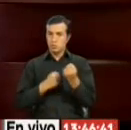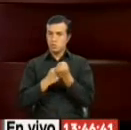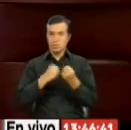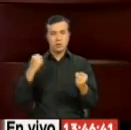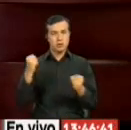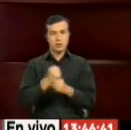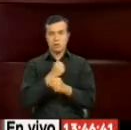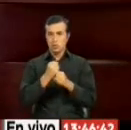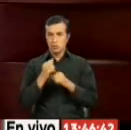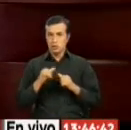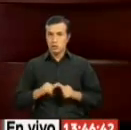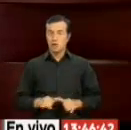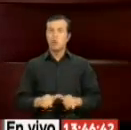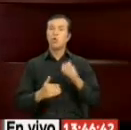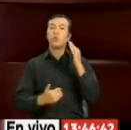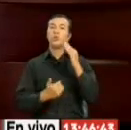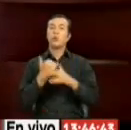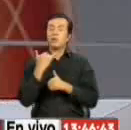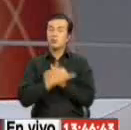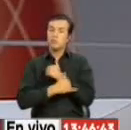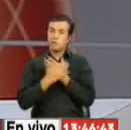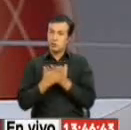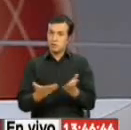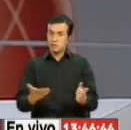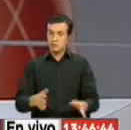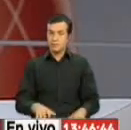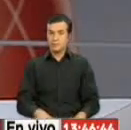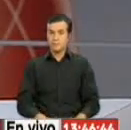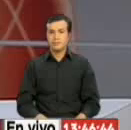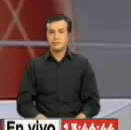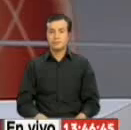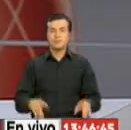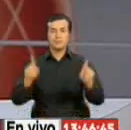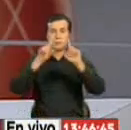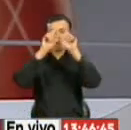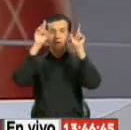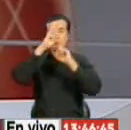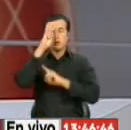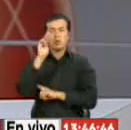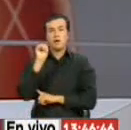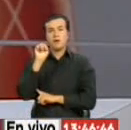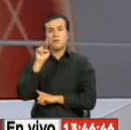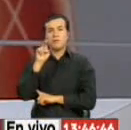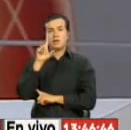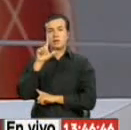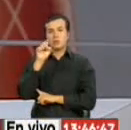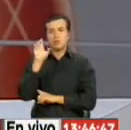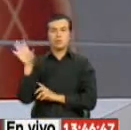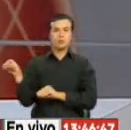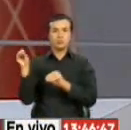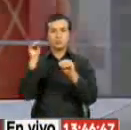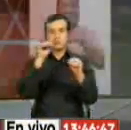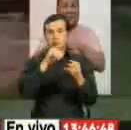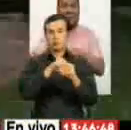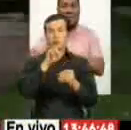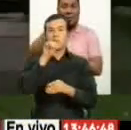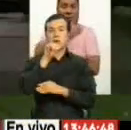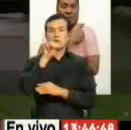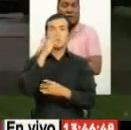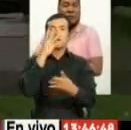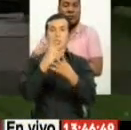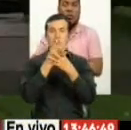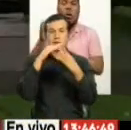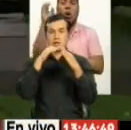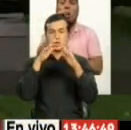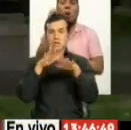en un nuevo país el empresario brasileño marcelo odebrecht fue trasladado este martes a prisión